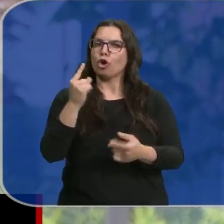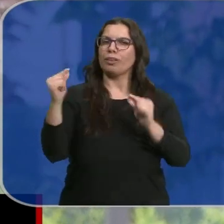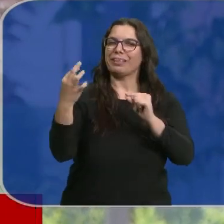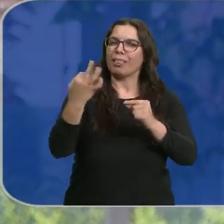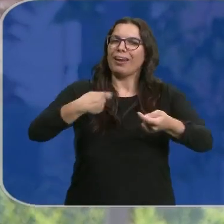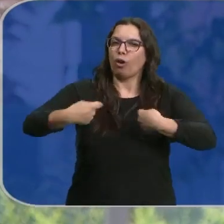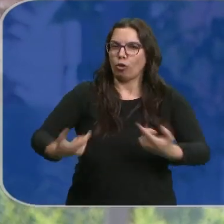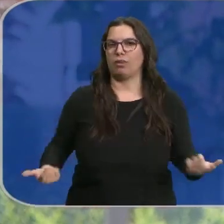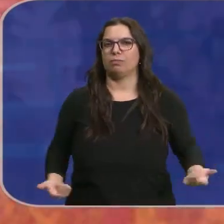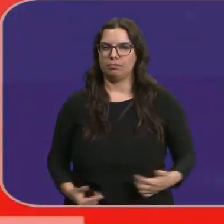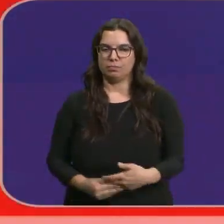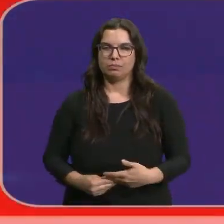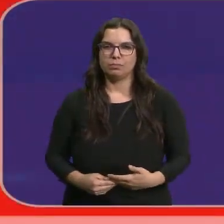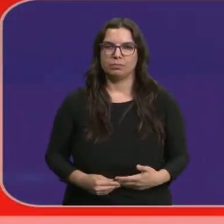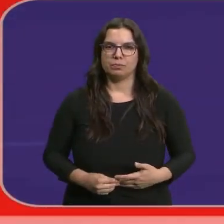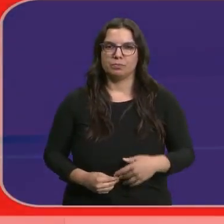negocian.